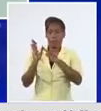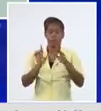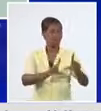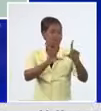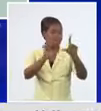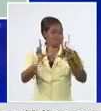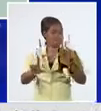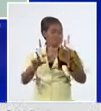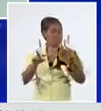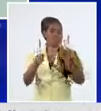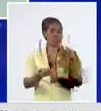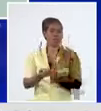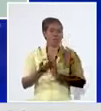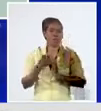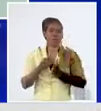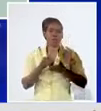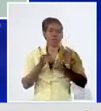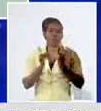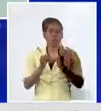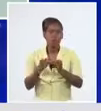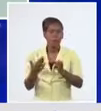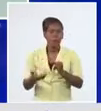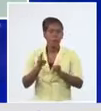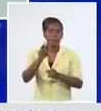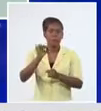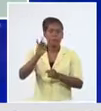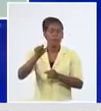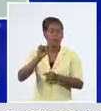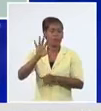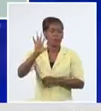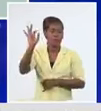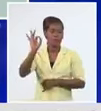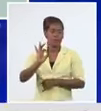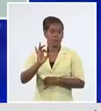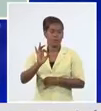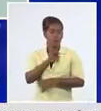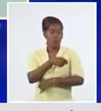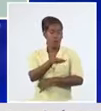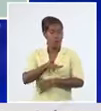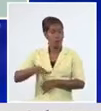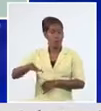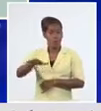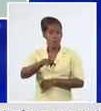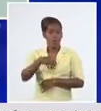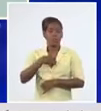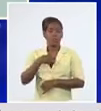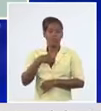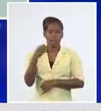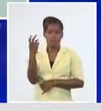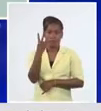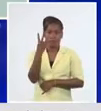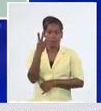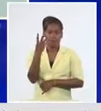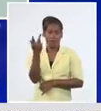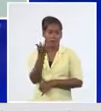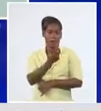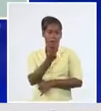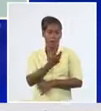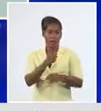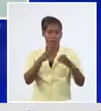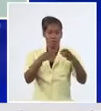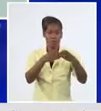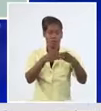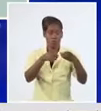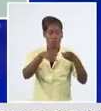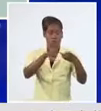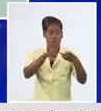los ayudo, el 27,5% de la población cubana con las 3 dosis de los candidatos vacunales y